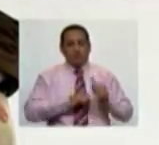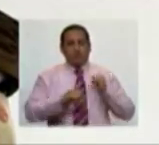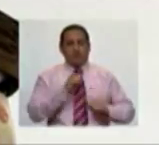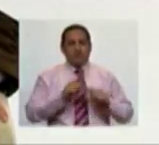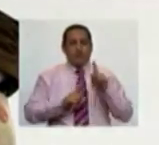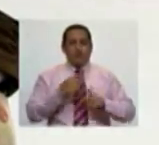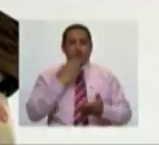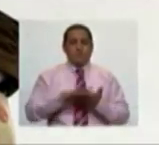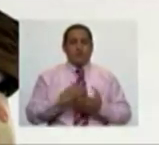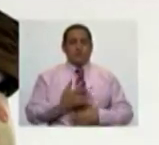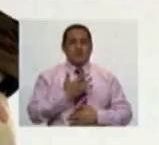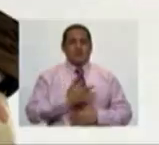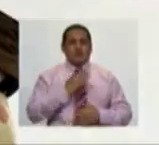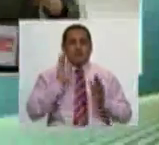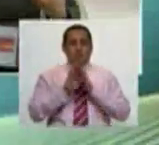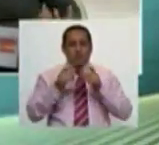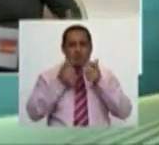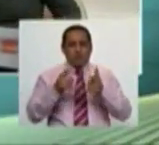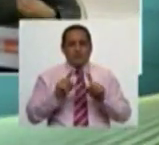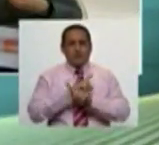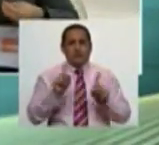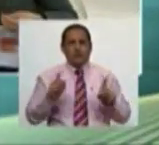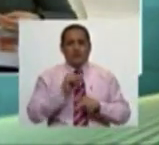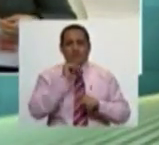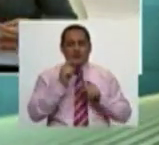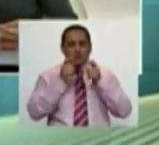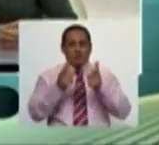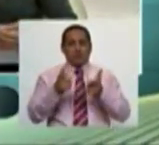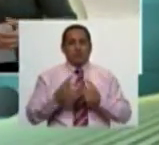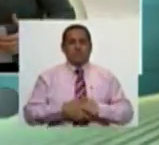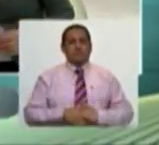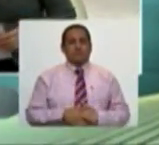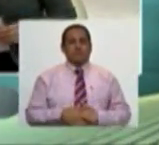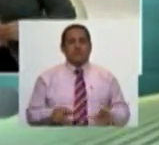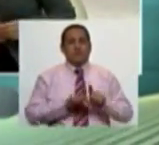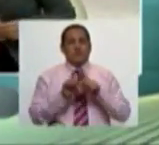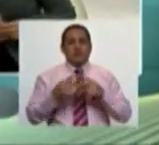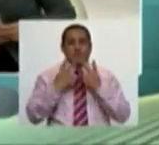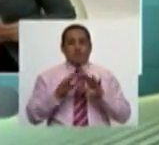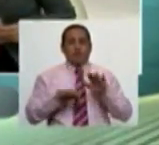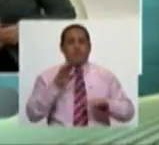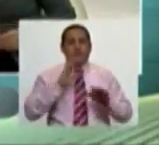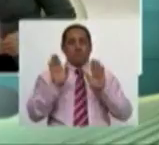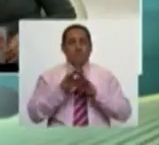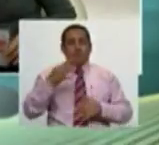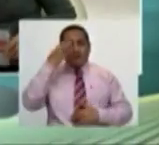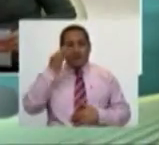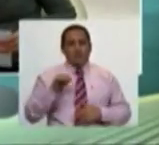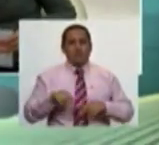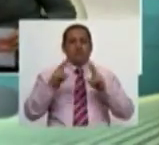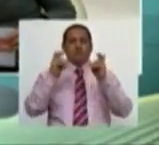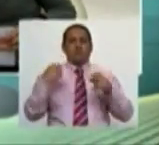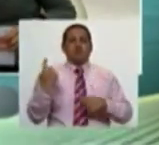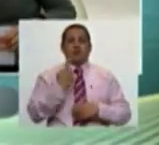víctima de algún tipo de delito. Y en ese sentido ser parte de la seguridad y ya no de la inseguridad. Y no de la inseguridad, ¿no es cierto? Porque a veces creemos que este es un